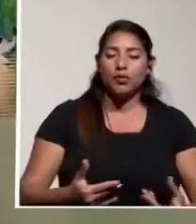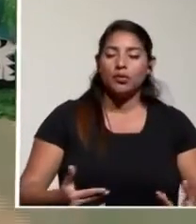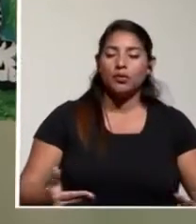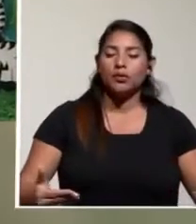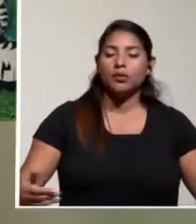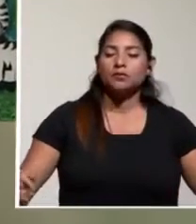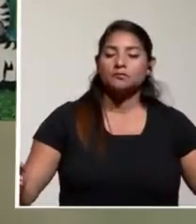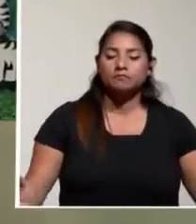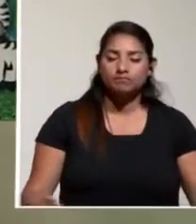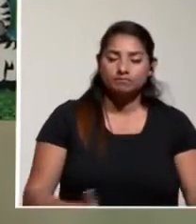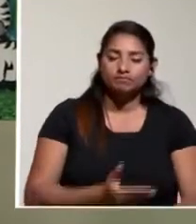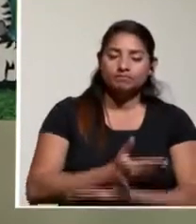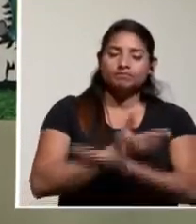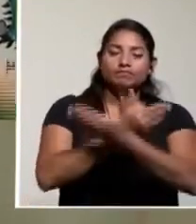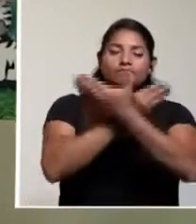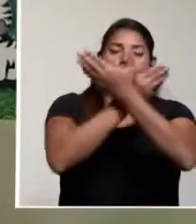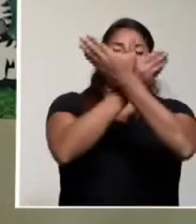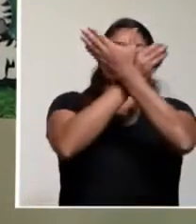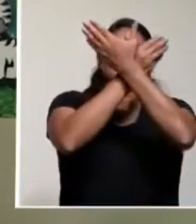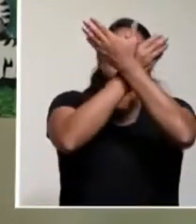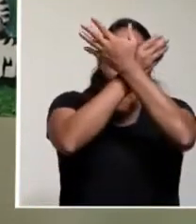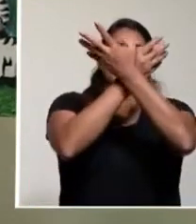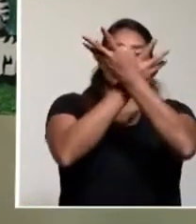Inhalen, exhalen. Inhalo, exhalo.